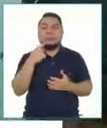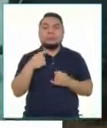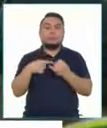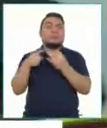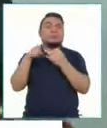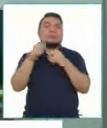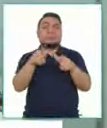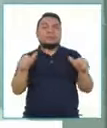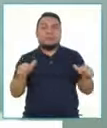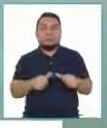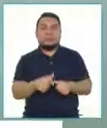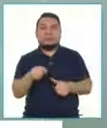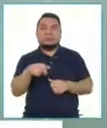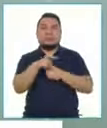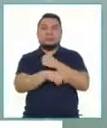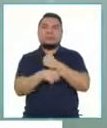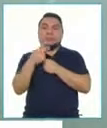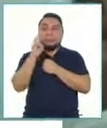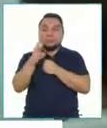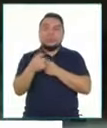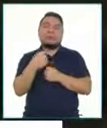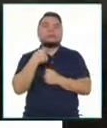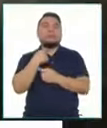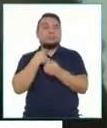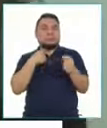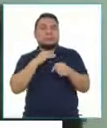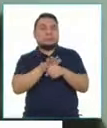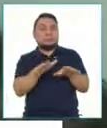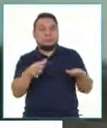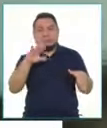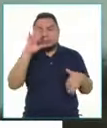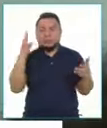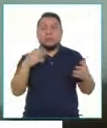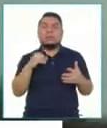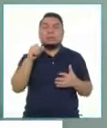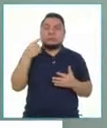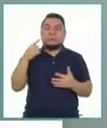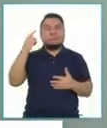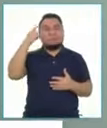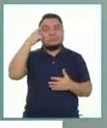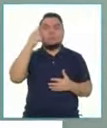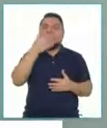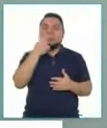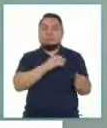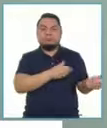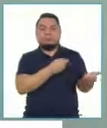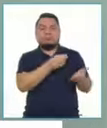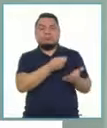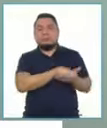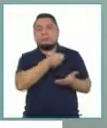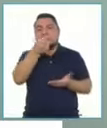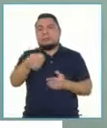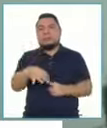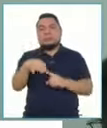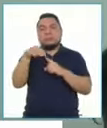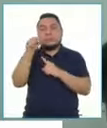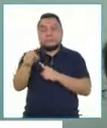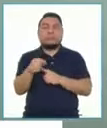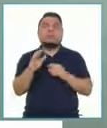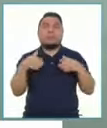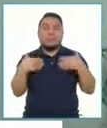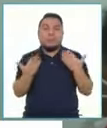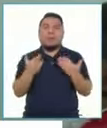distintas zonas del país que se han visto golpeadas por el COVID-19, es que se ha destinado un presupuesto extraordinario